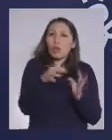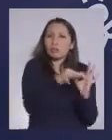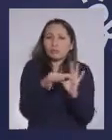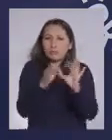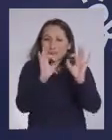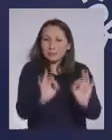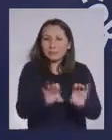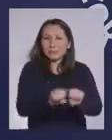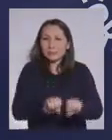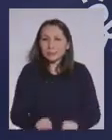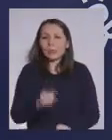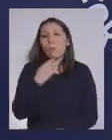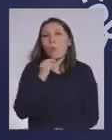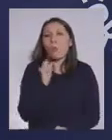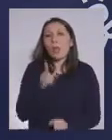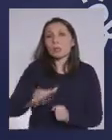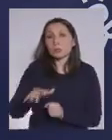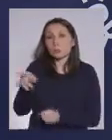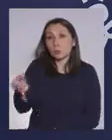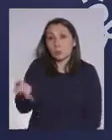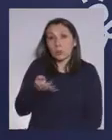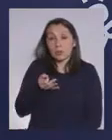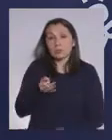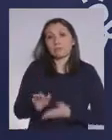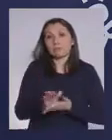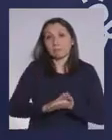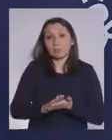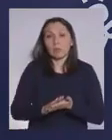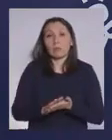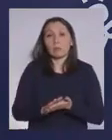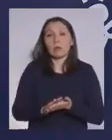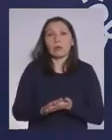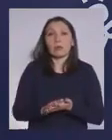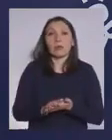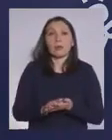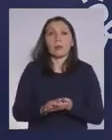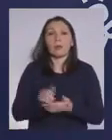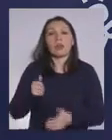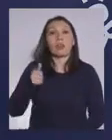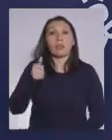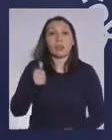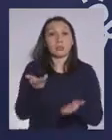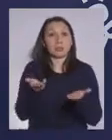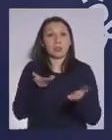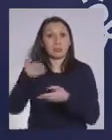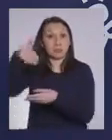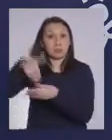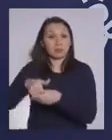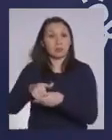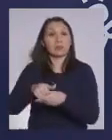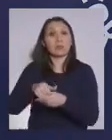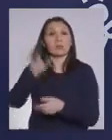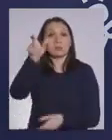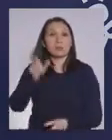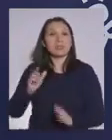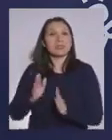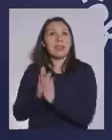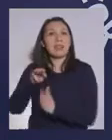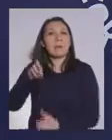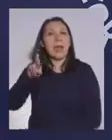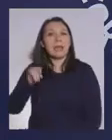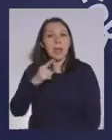y definir cómo es la situación que usted plantea el director de servicio al patricio santamaría tendrá una